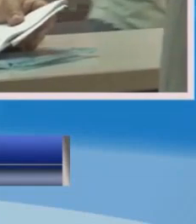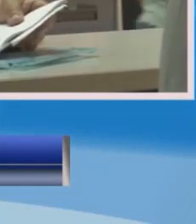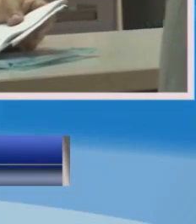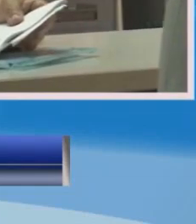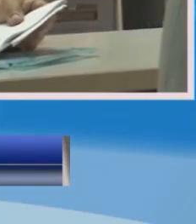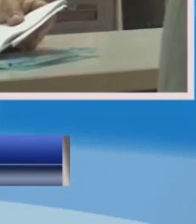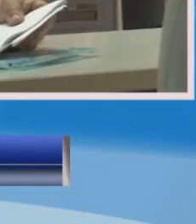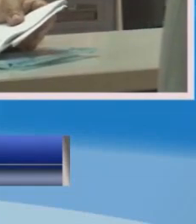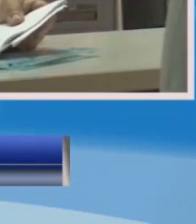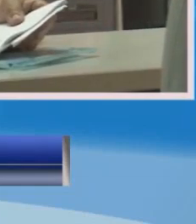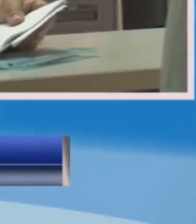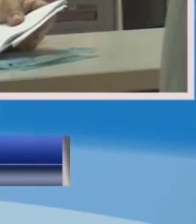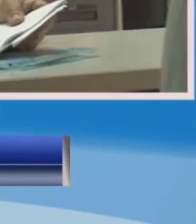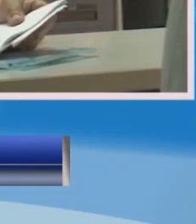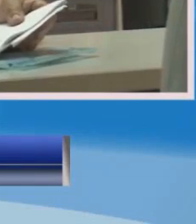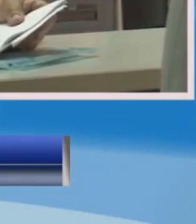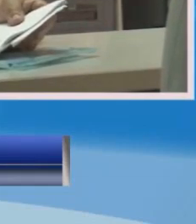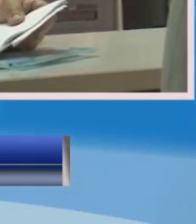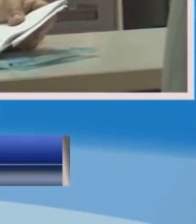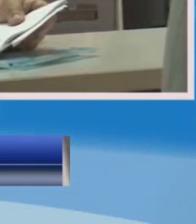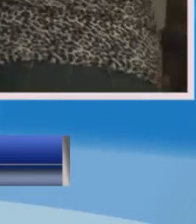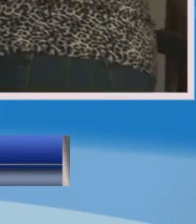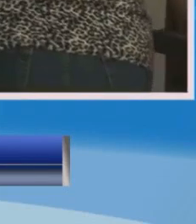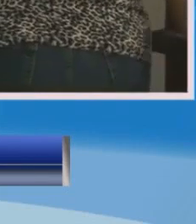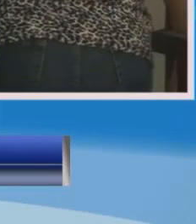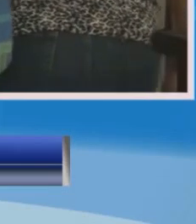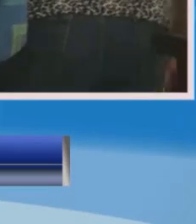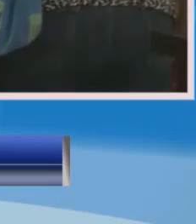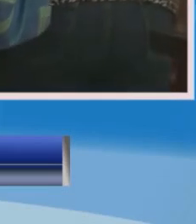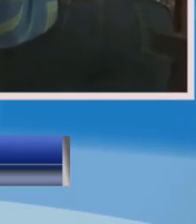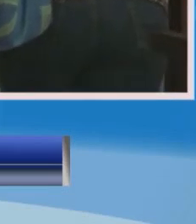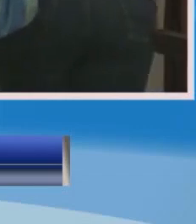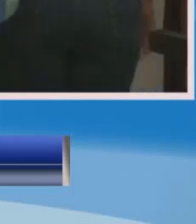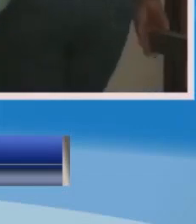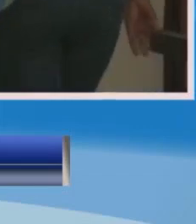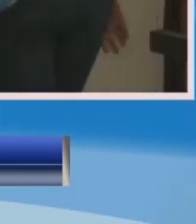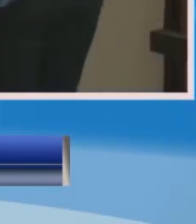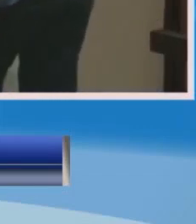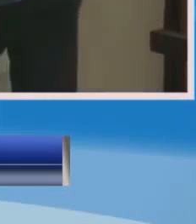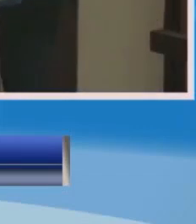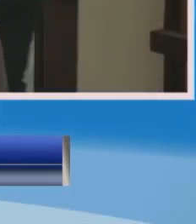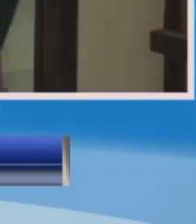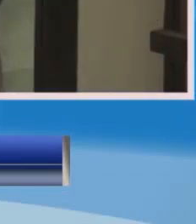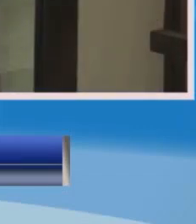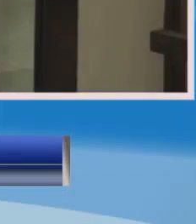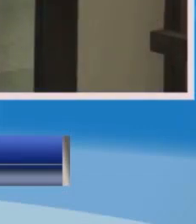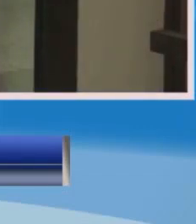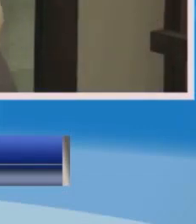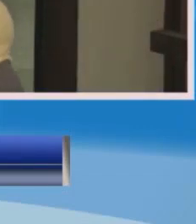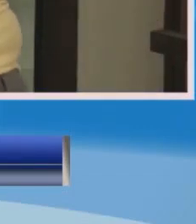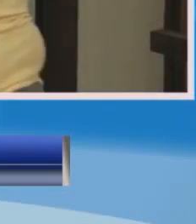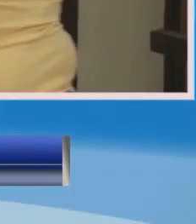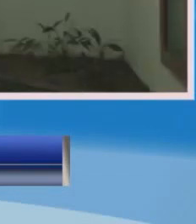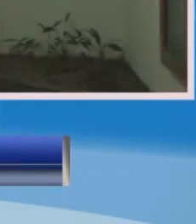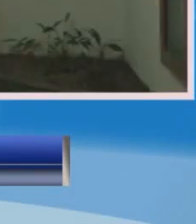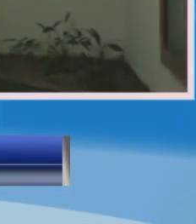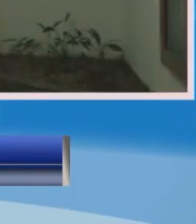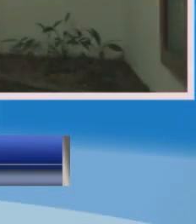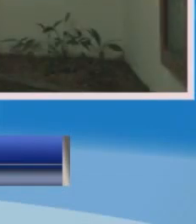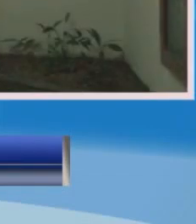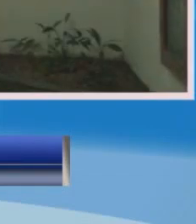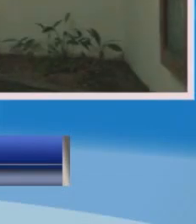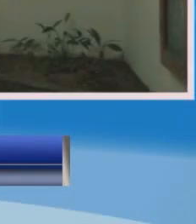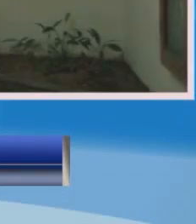grave situación en cuanto a la sostenibilidad del sistema. Sabemos que, y nosotros como grupo parlamentario